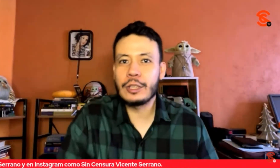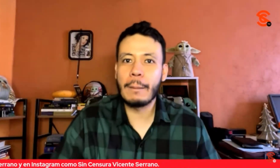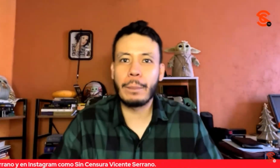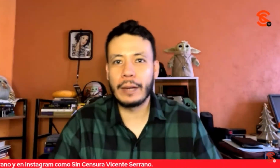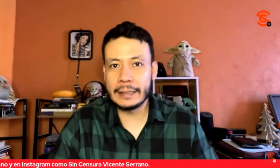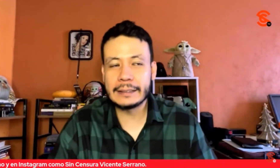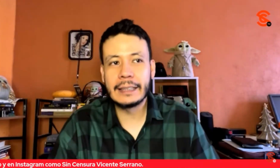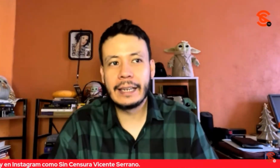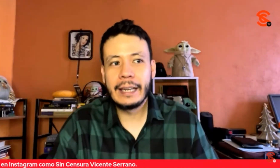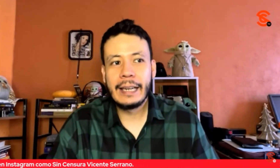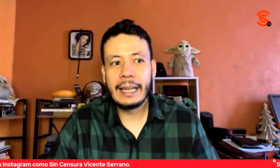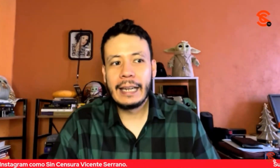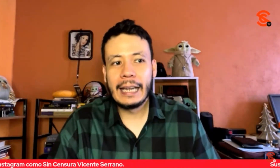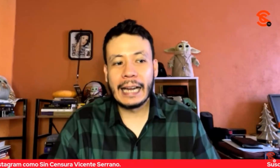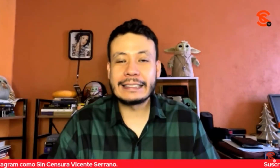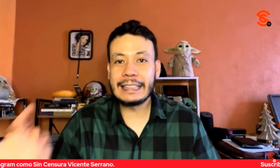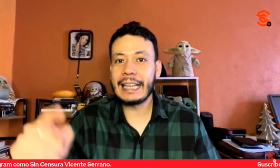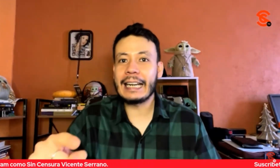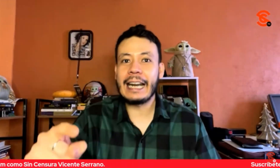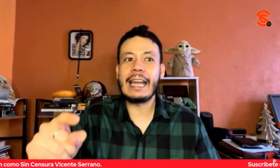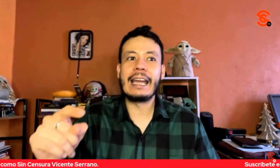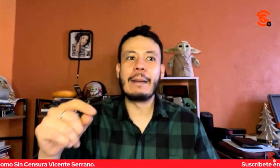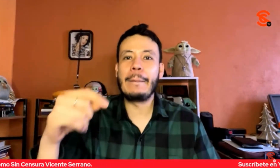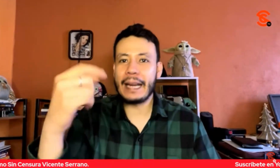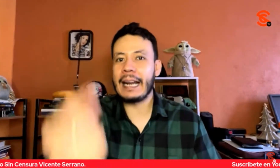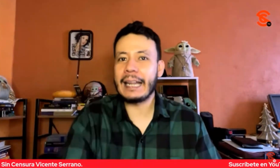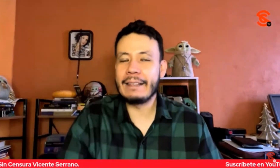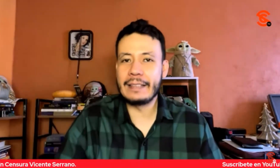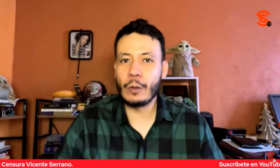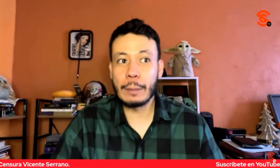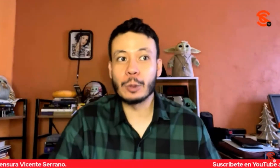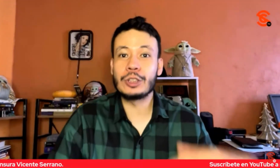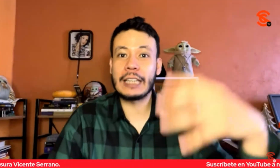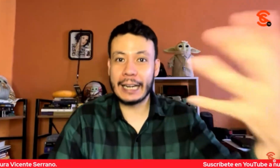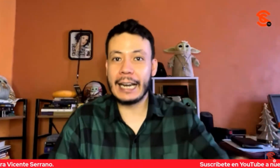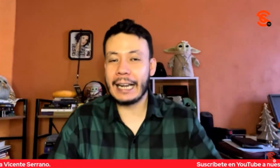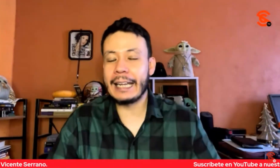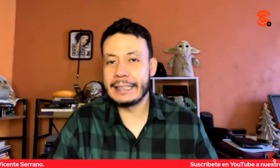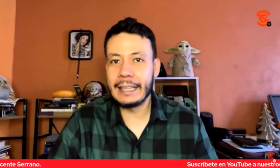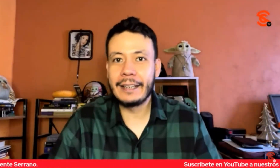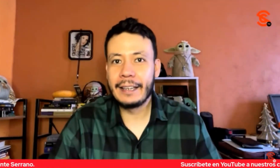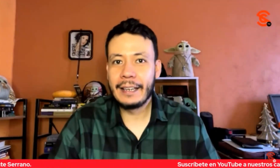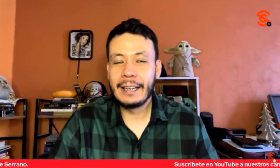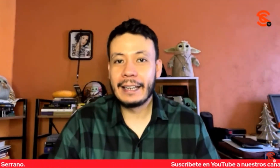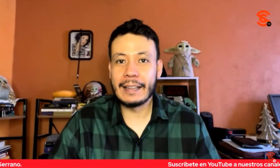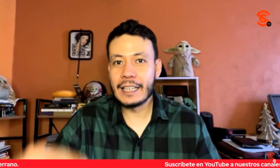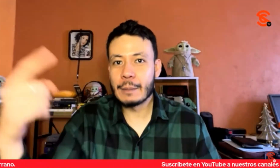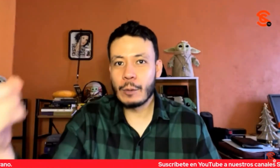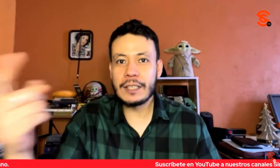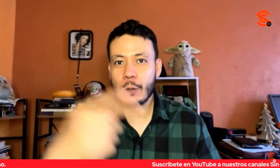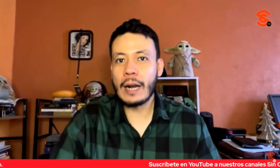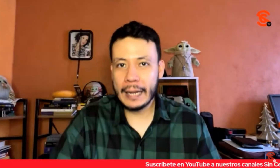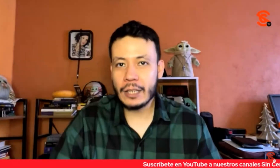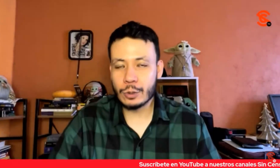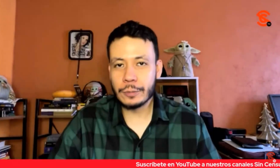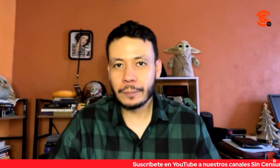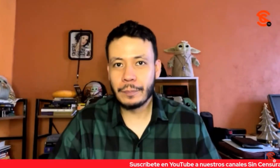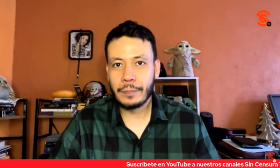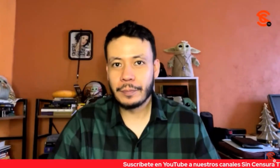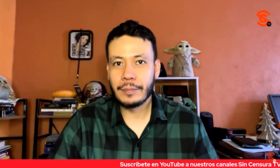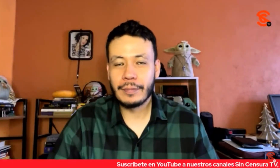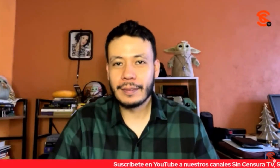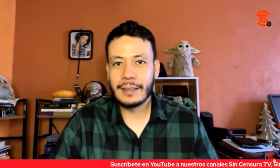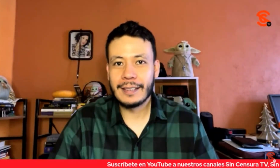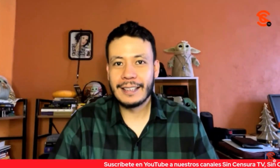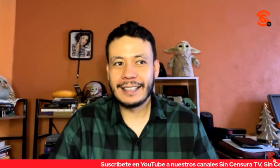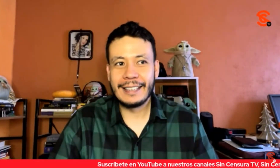por tanto tiempo es hacerle ver a la gente o demostrarle a la gente que Andrés Manuel es igual a ellos.